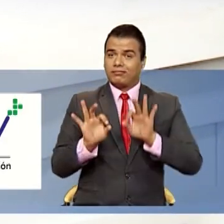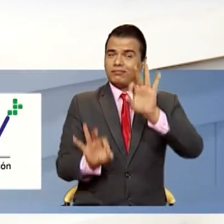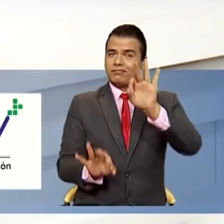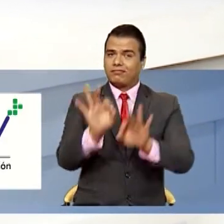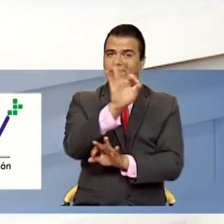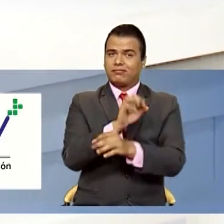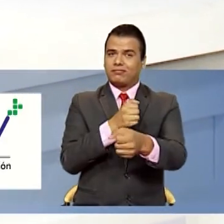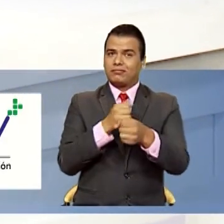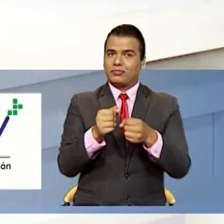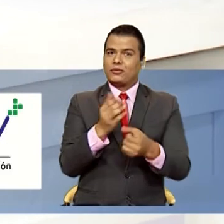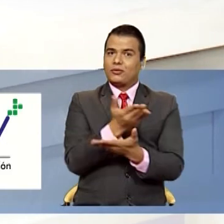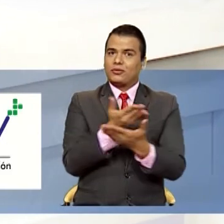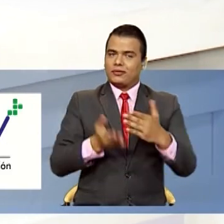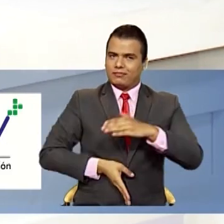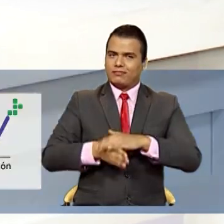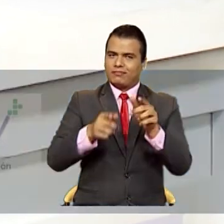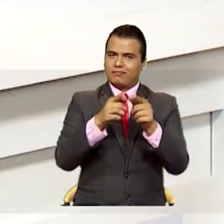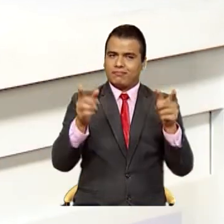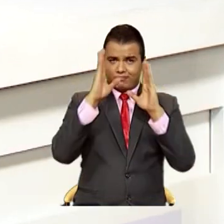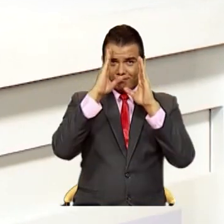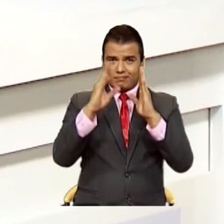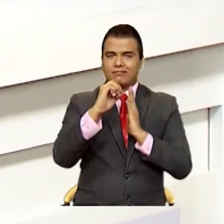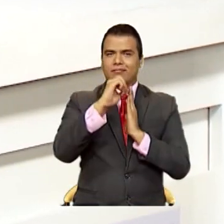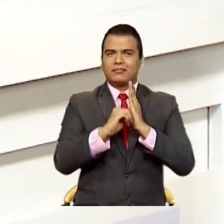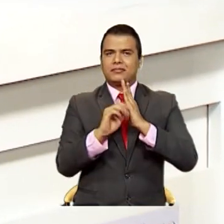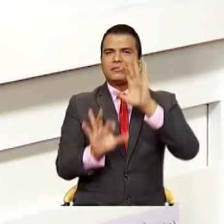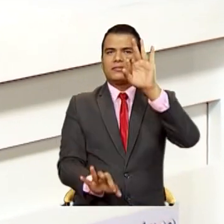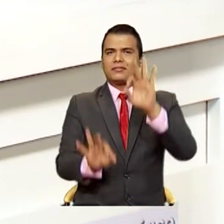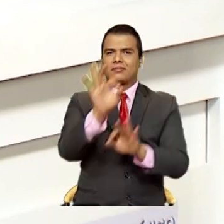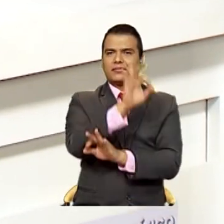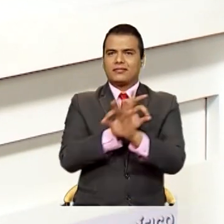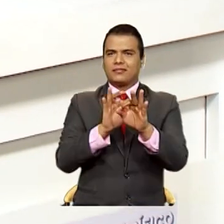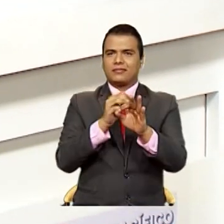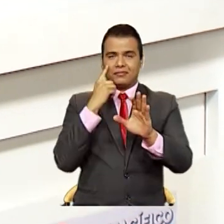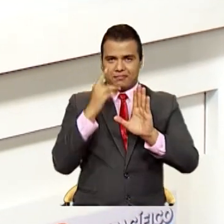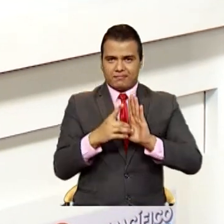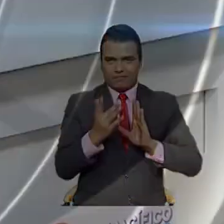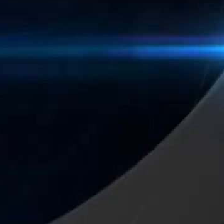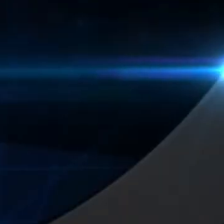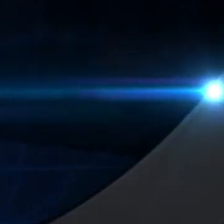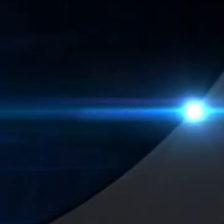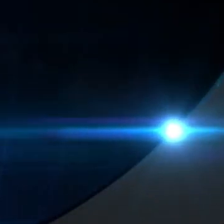Telepacífico Noticias, por favor, ustedes continúen con la programación de nuestro canal regional Telepacífico.